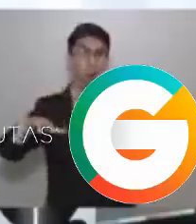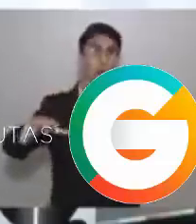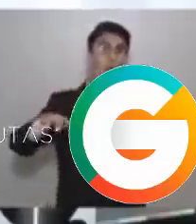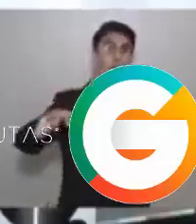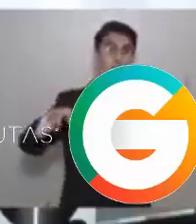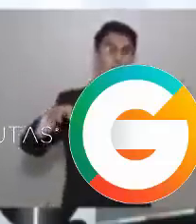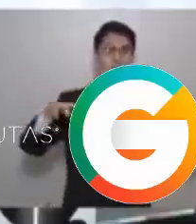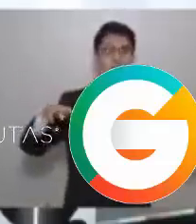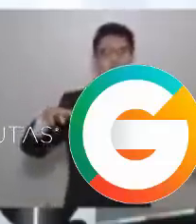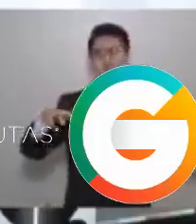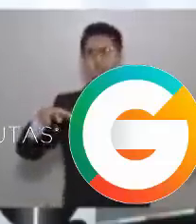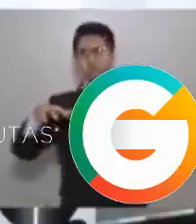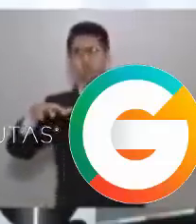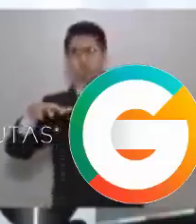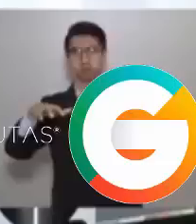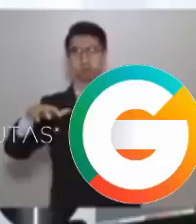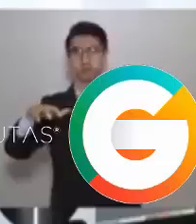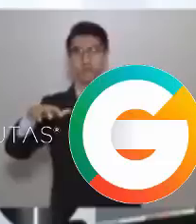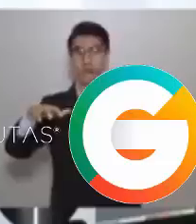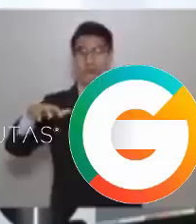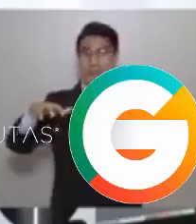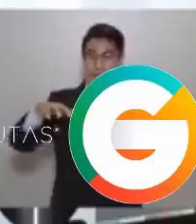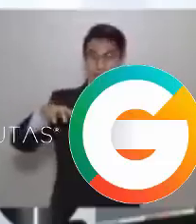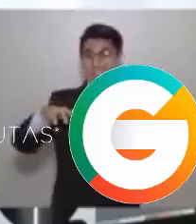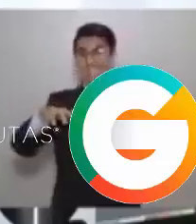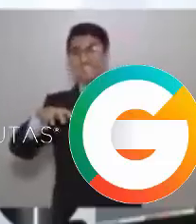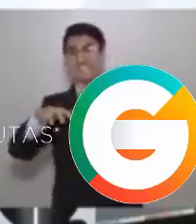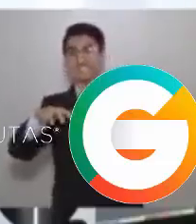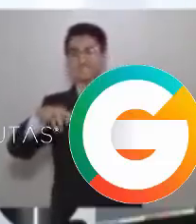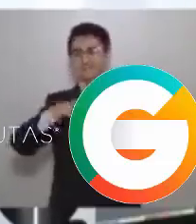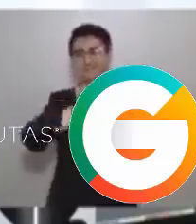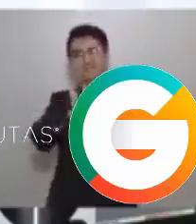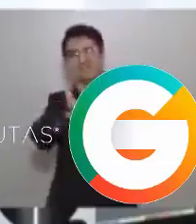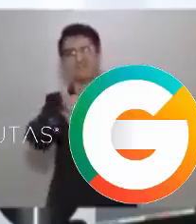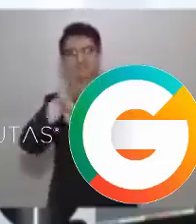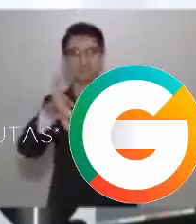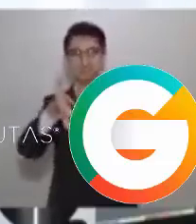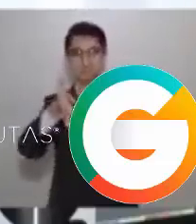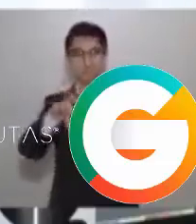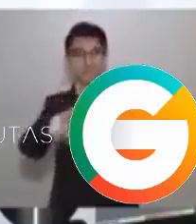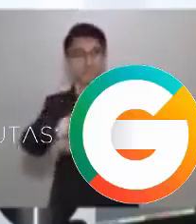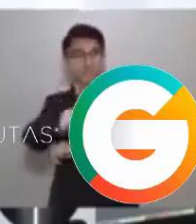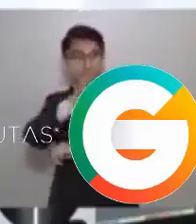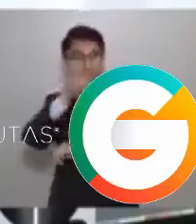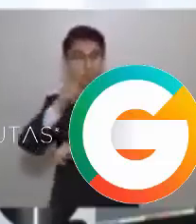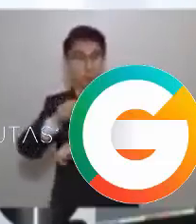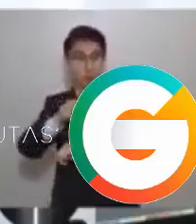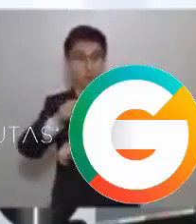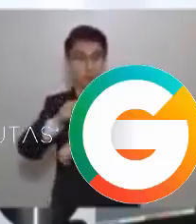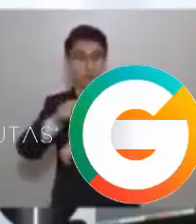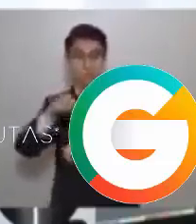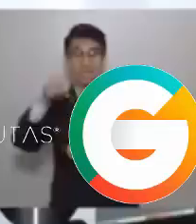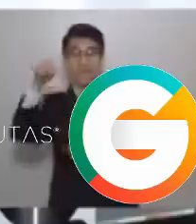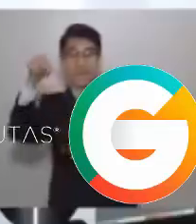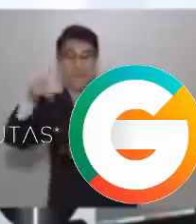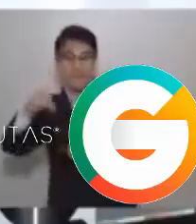una agresión con proyectiles de arma de fuego hacia quienes en primero de cuentas dispararon